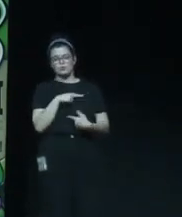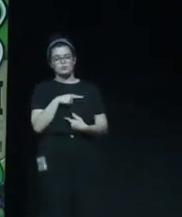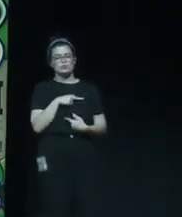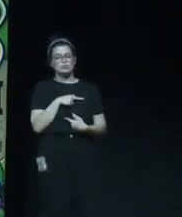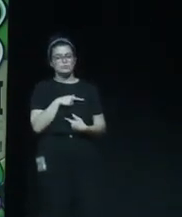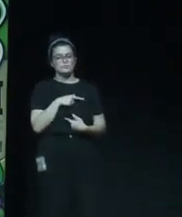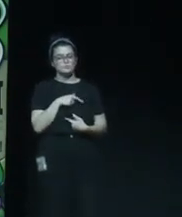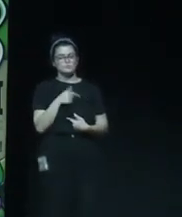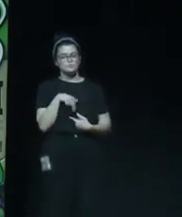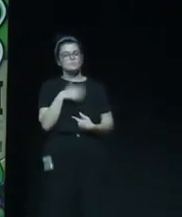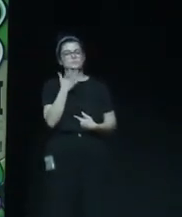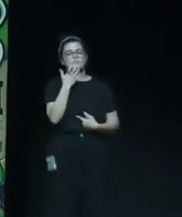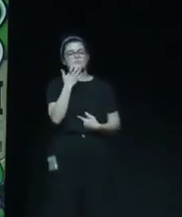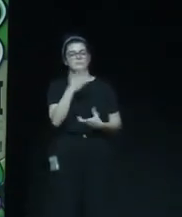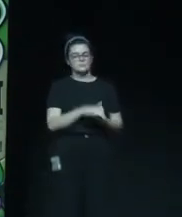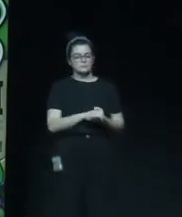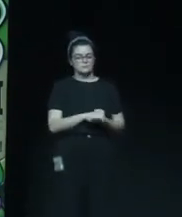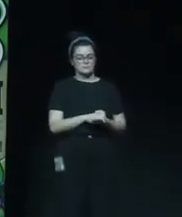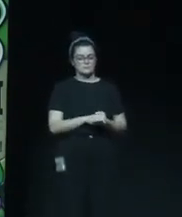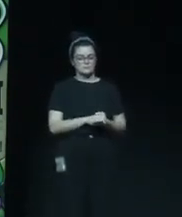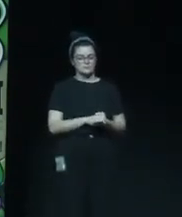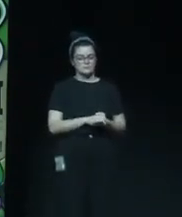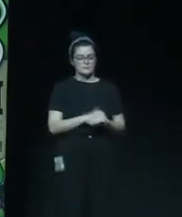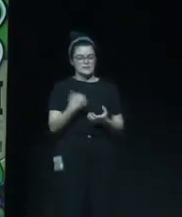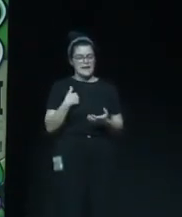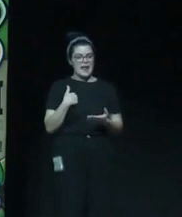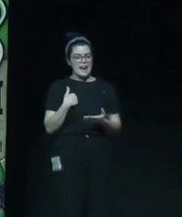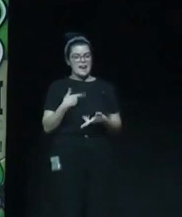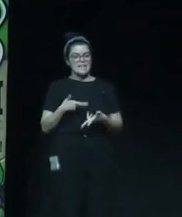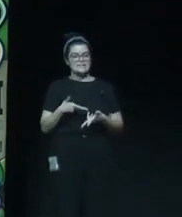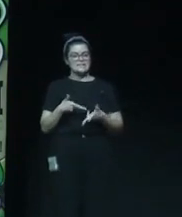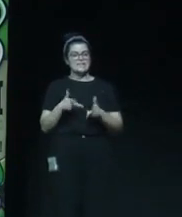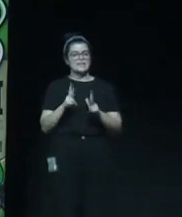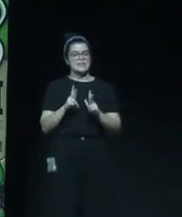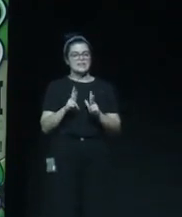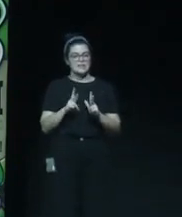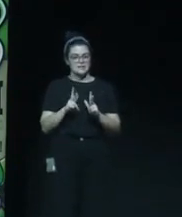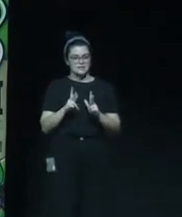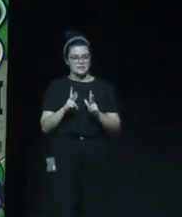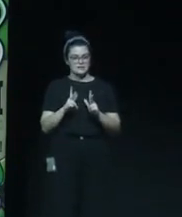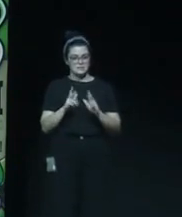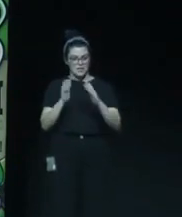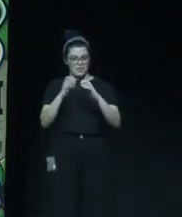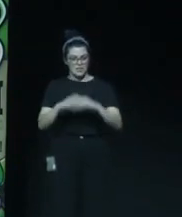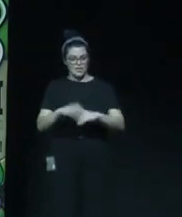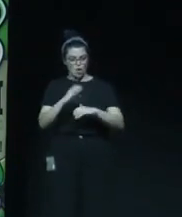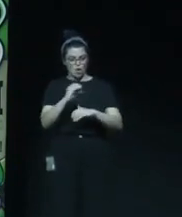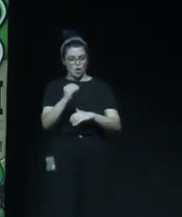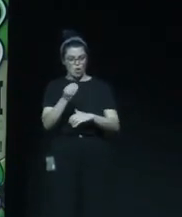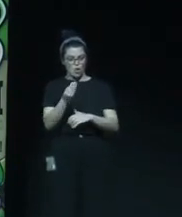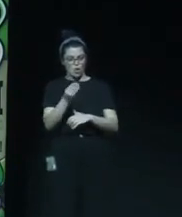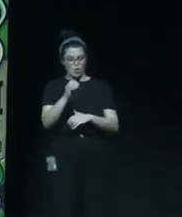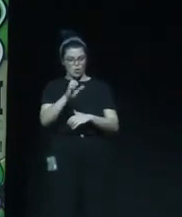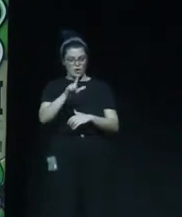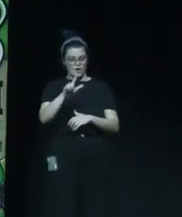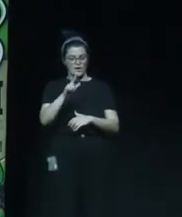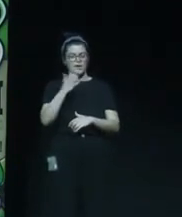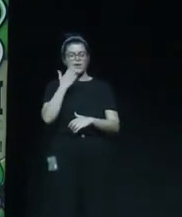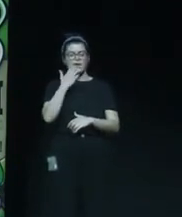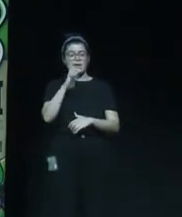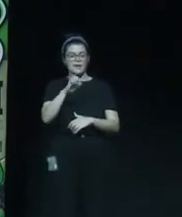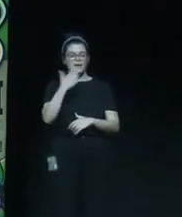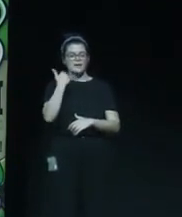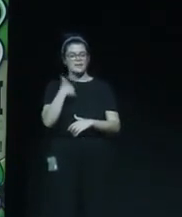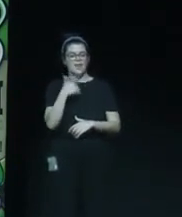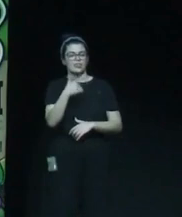ejemplo, cuando llega el momento de dar las licencias para la construcción de la planta de Coque, ya hay un informe de la Secretaría Municipal que